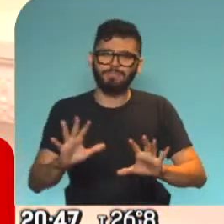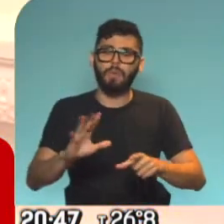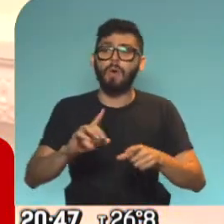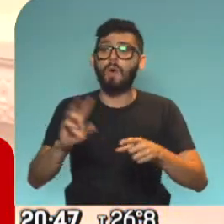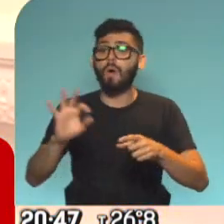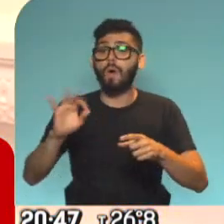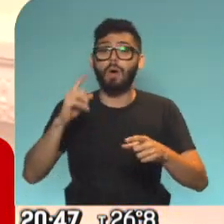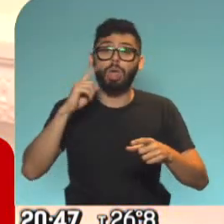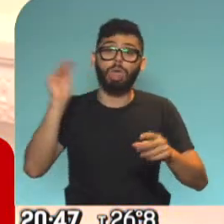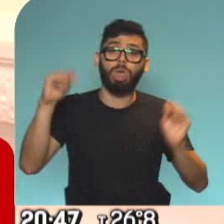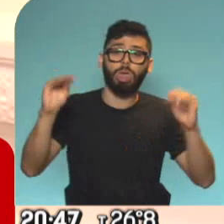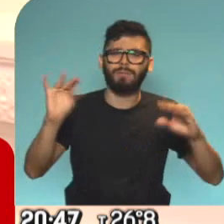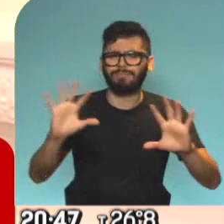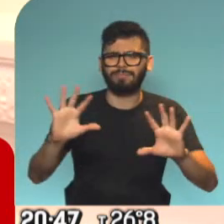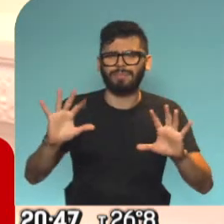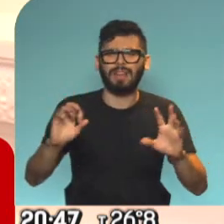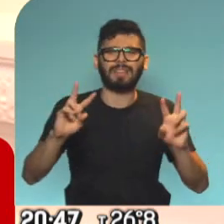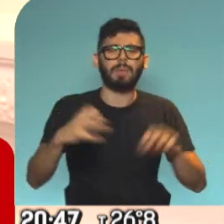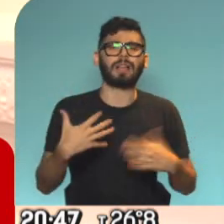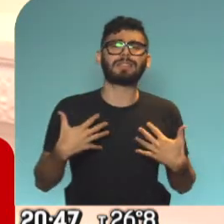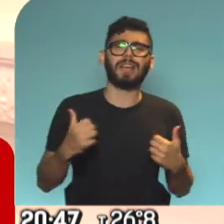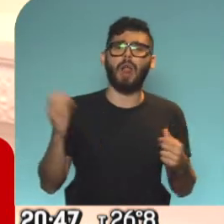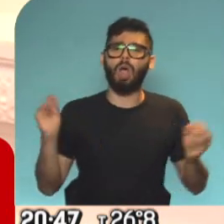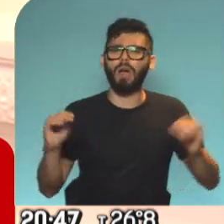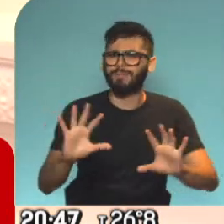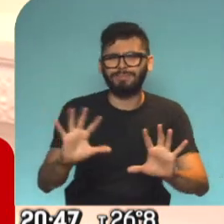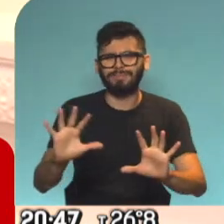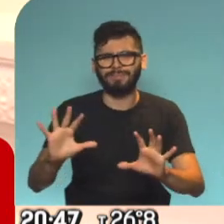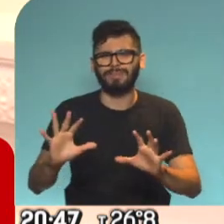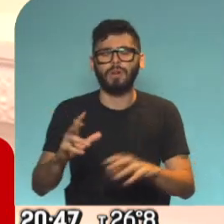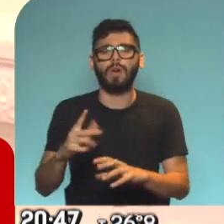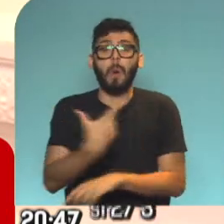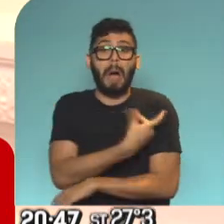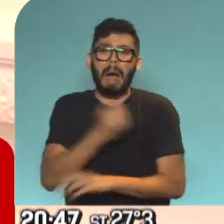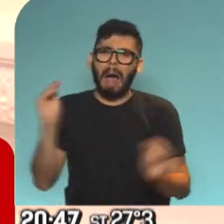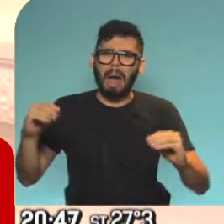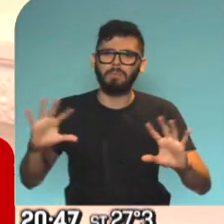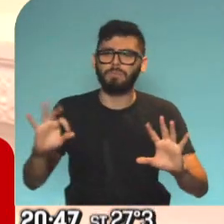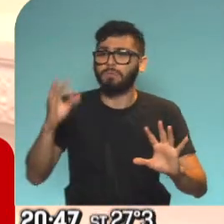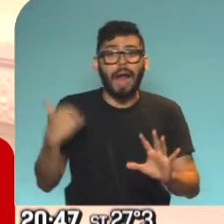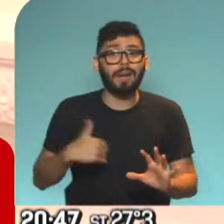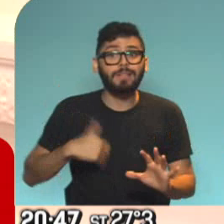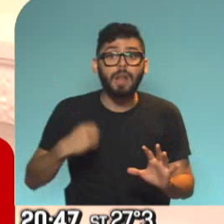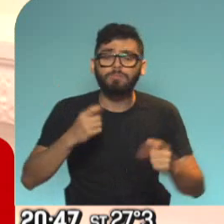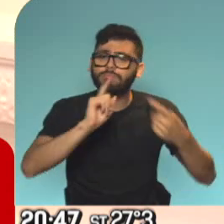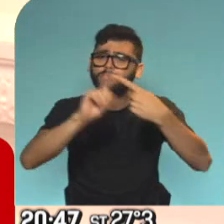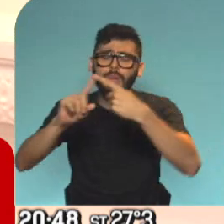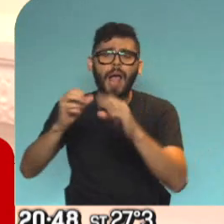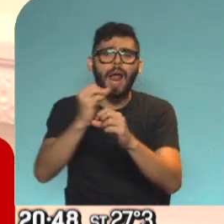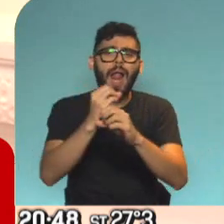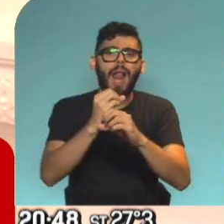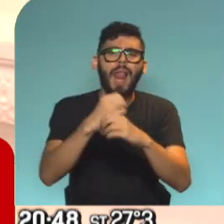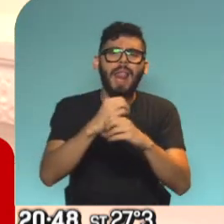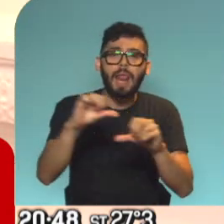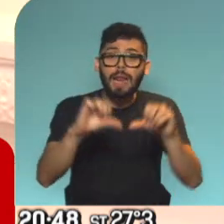ideologizando ni la salud, ni la campaña de vacunación, mucho menos, sino lo que hizo fue trabajar con todos los laboratorios y con todas las vacunas que